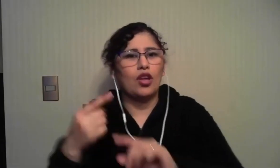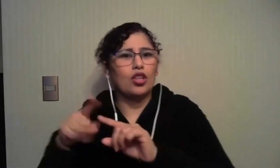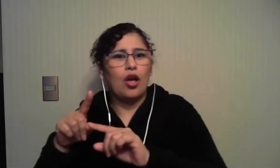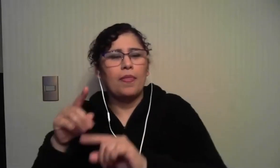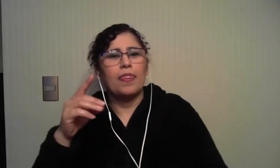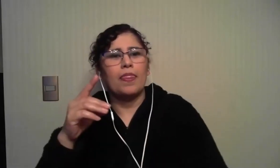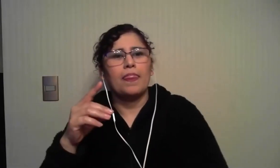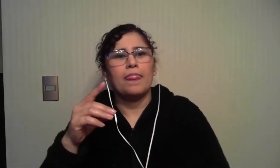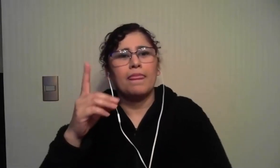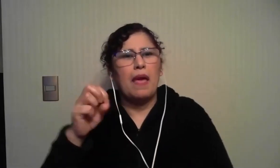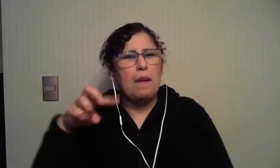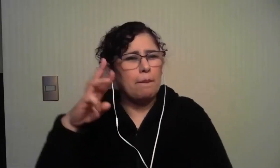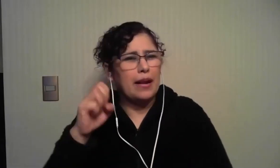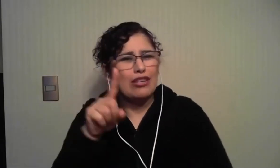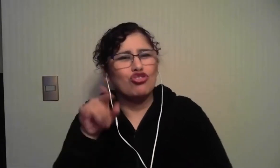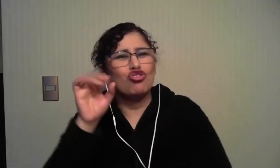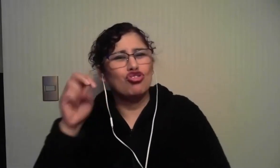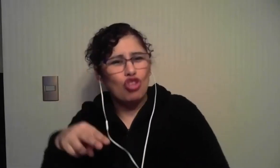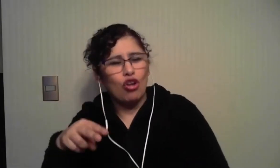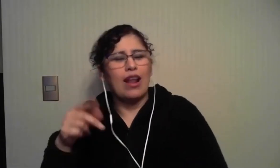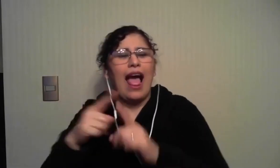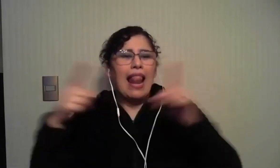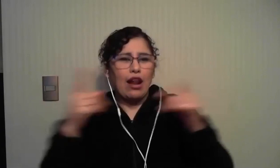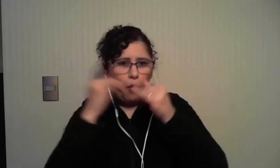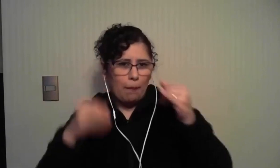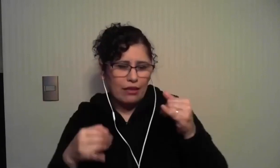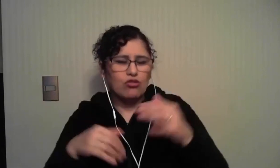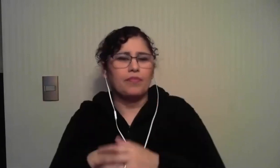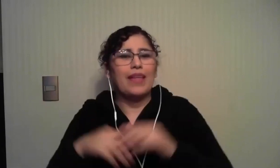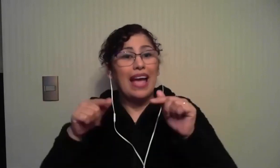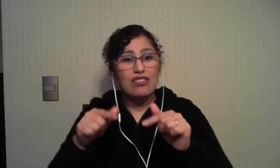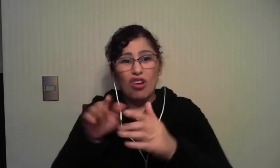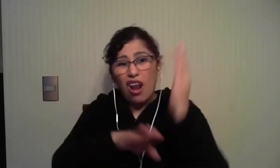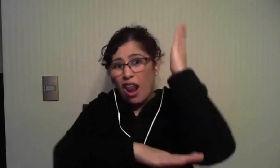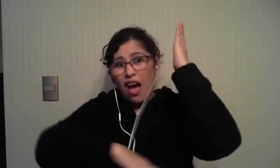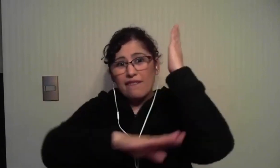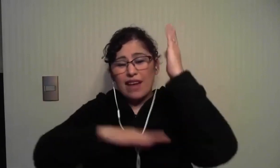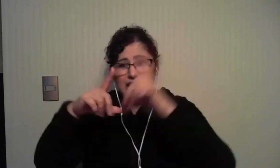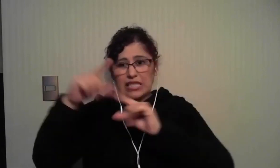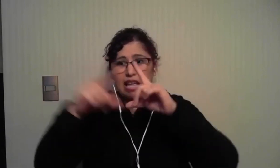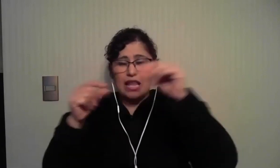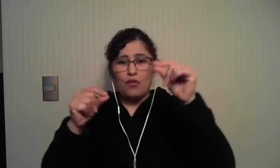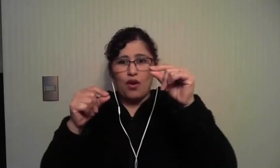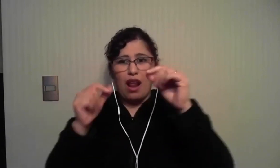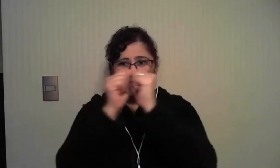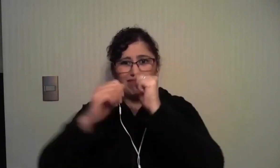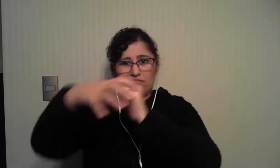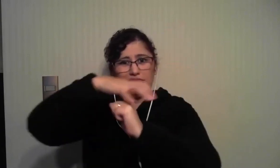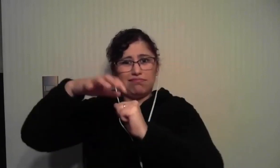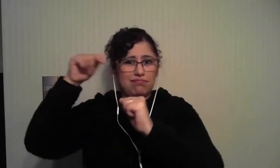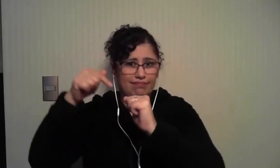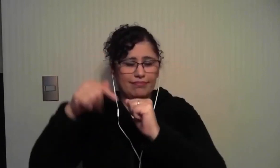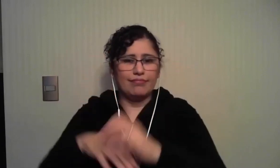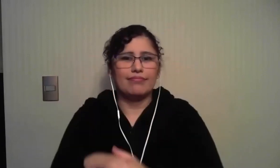más significativos, que son las bases neuronales del aprendizaje a nivel cerebral.